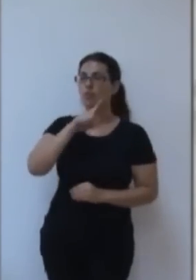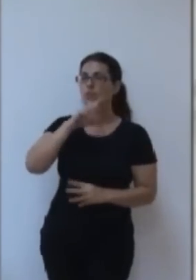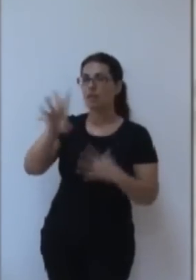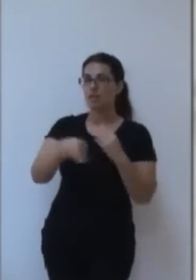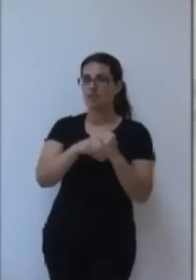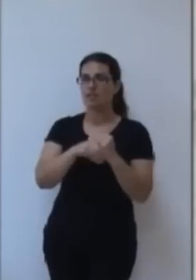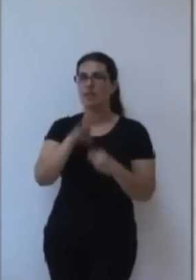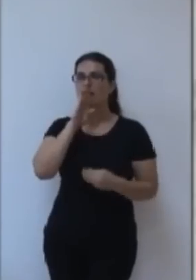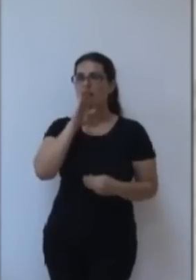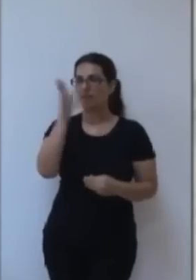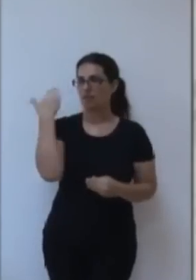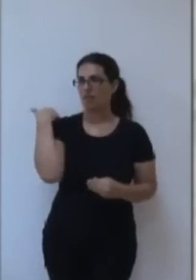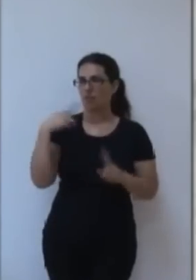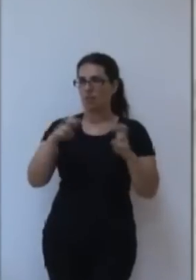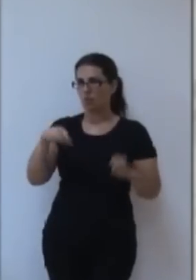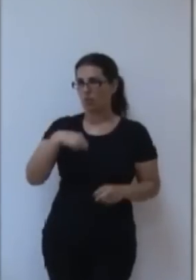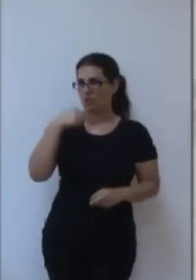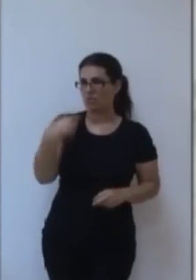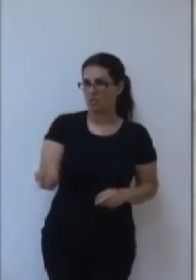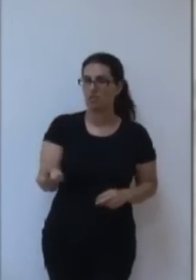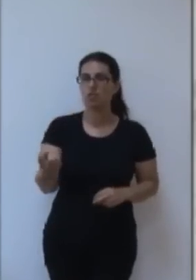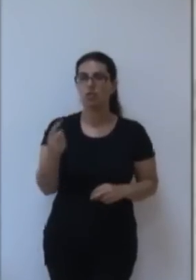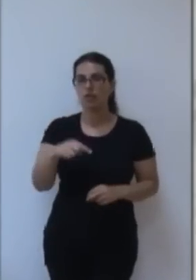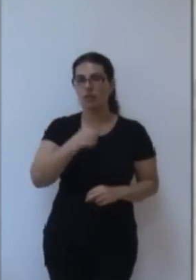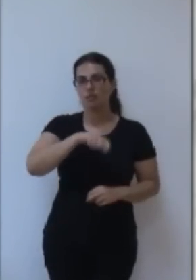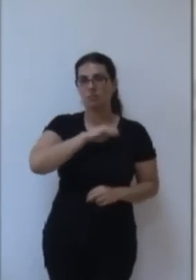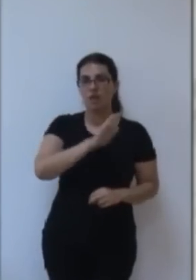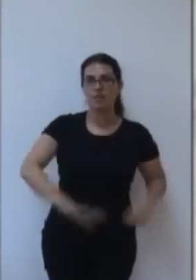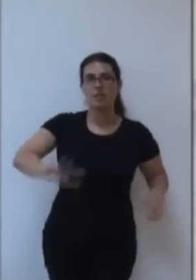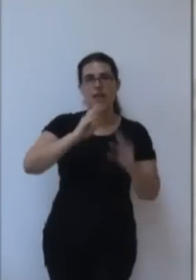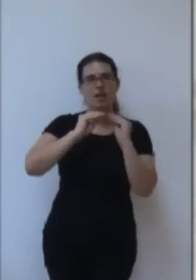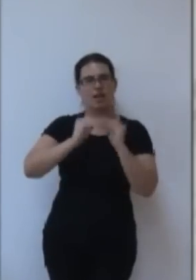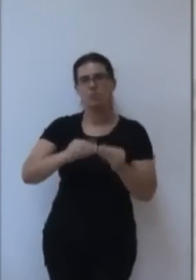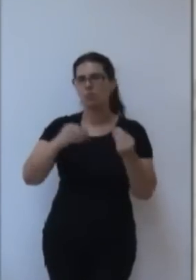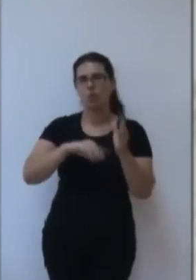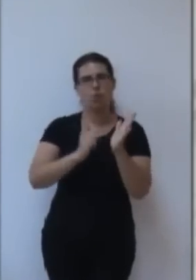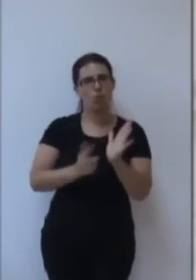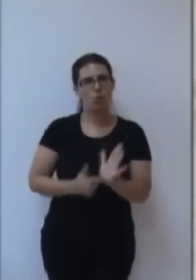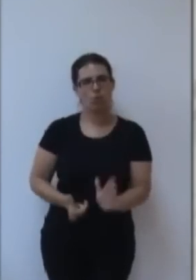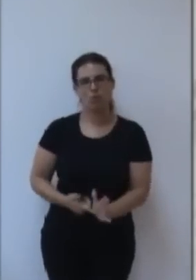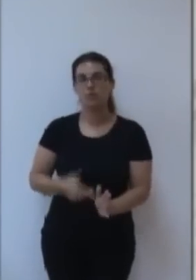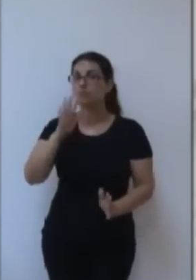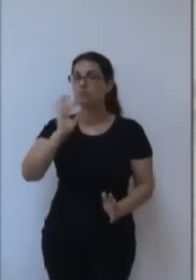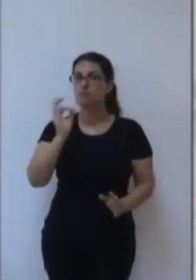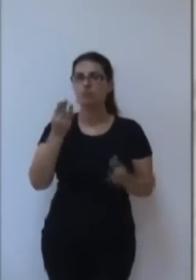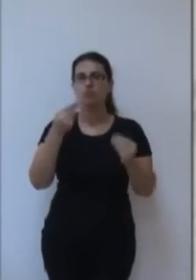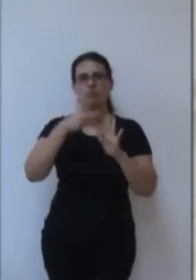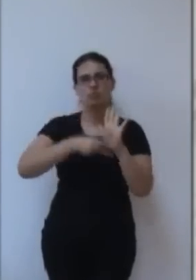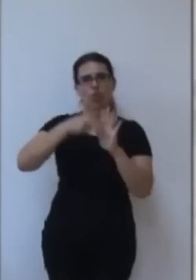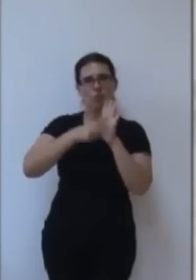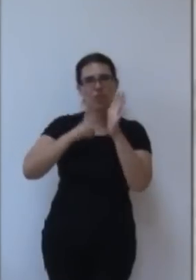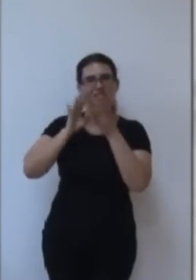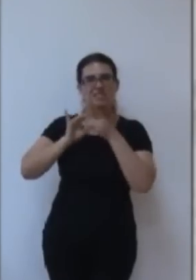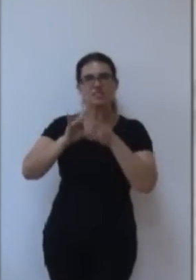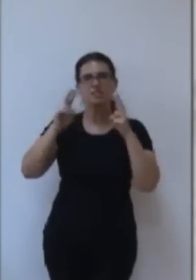también, y has comenzado diciendo que en este país se ha legislado mucho, y es verdad que hay mucha normativa relacionada